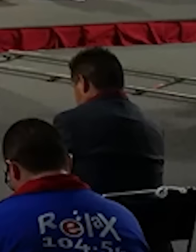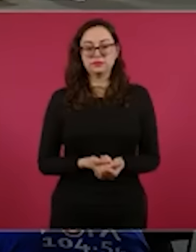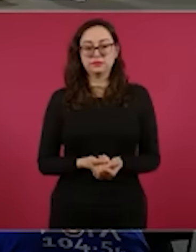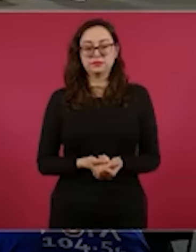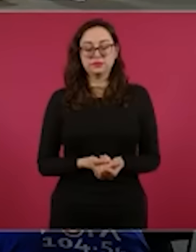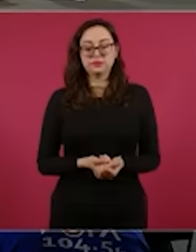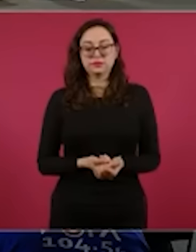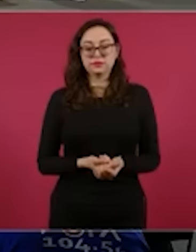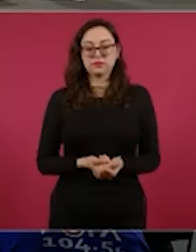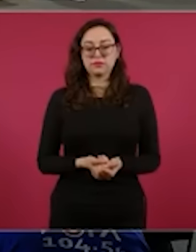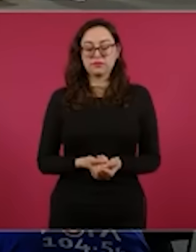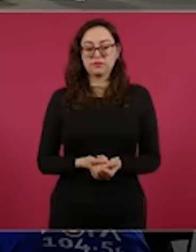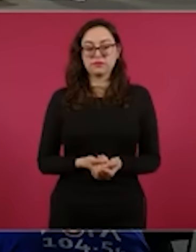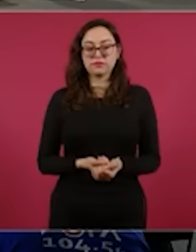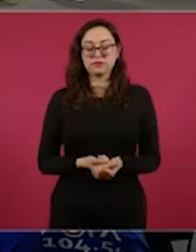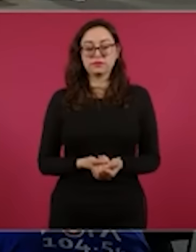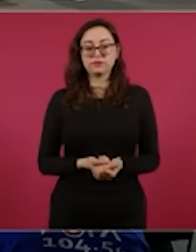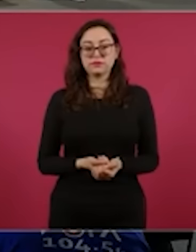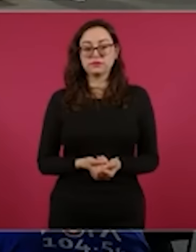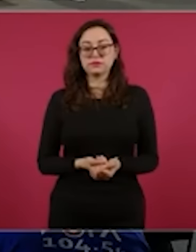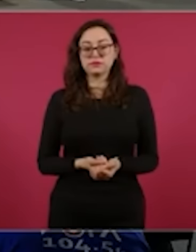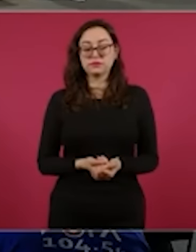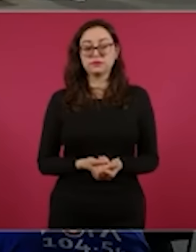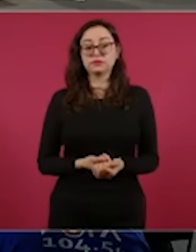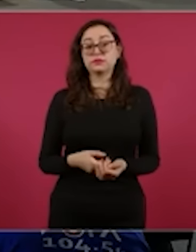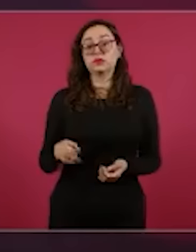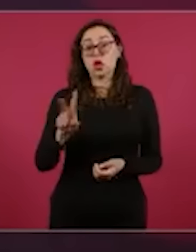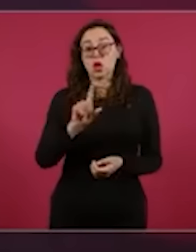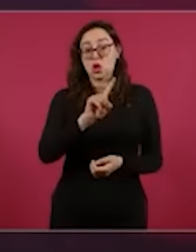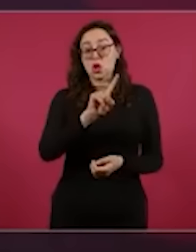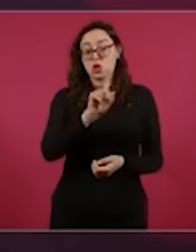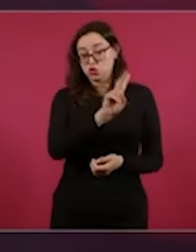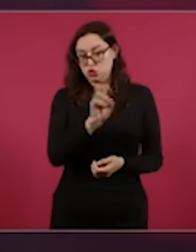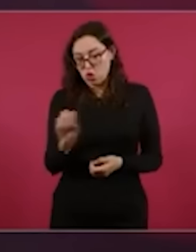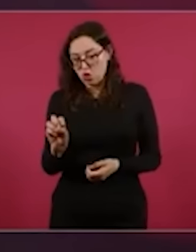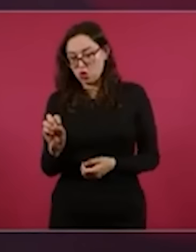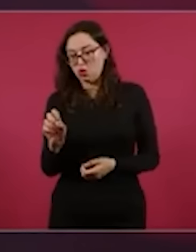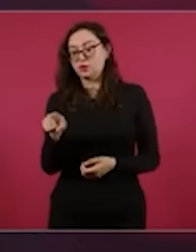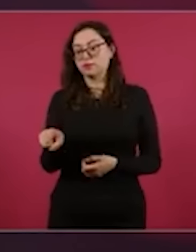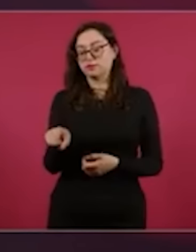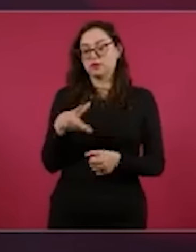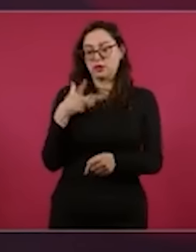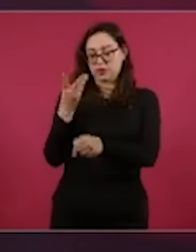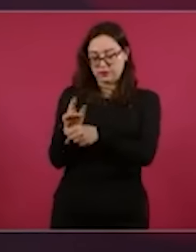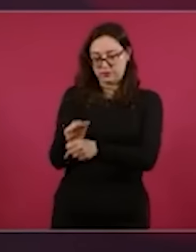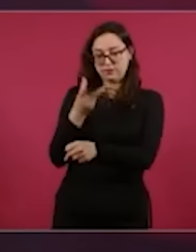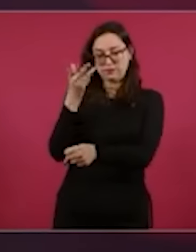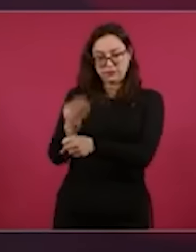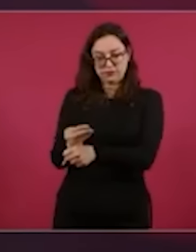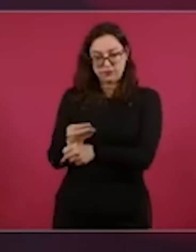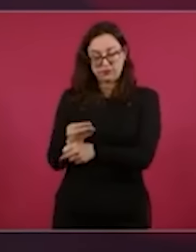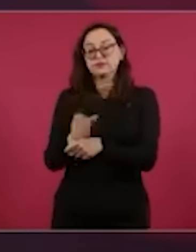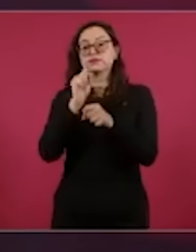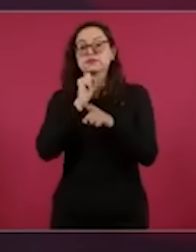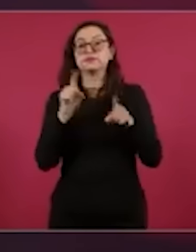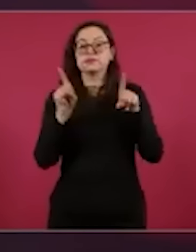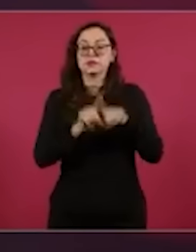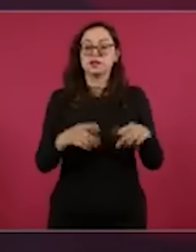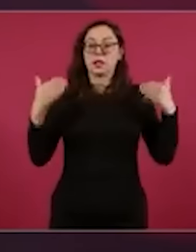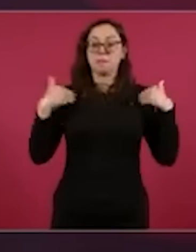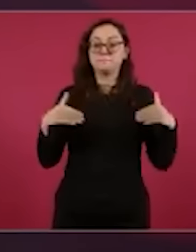Clausel, las remodelaciones del Zoológico de Chapultepec, el Paseo Memorial del Panteón